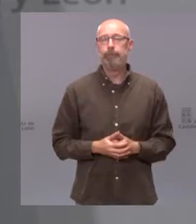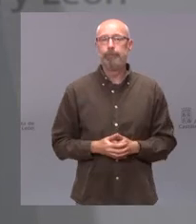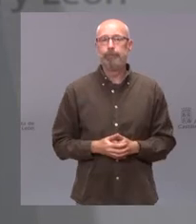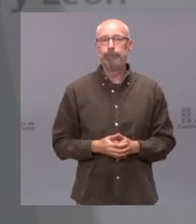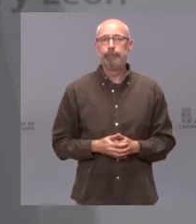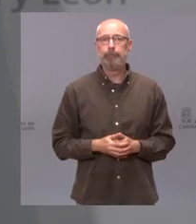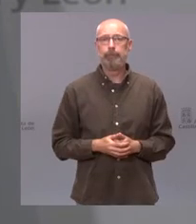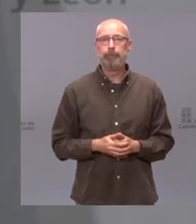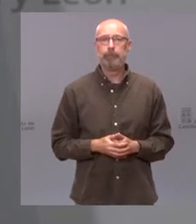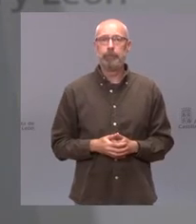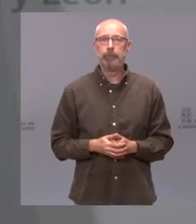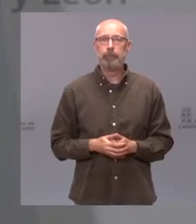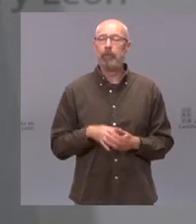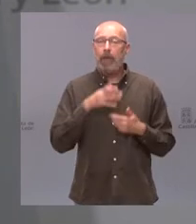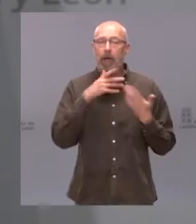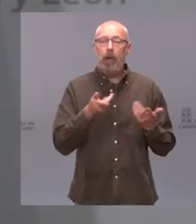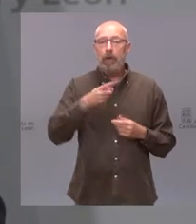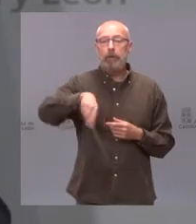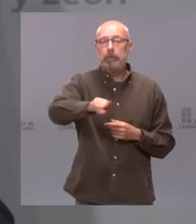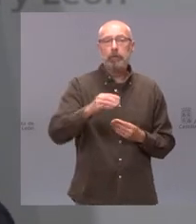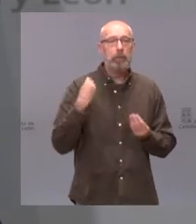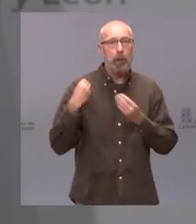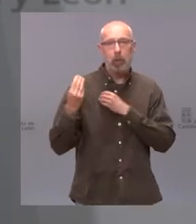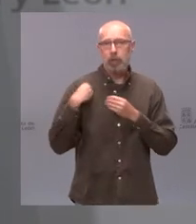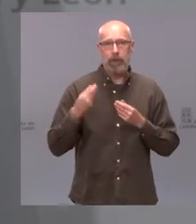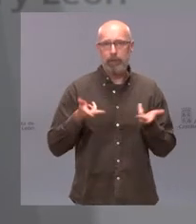quedamos abiertos a todas las preguntas que quieran hacernos.